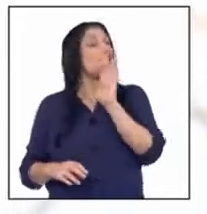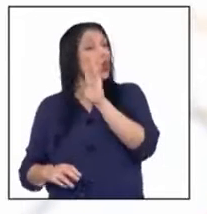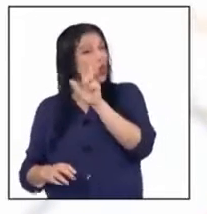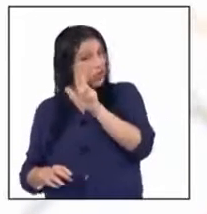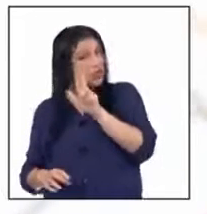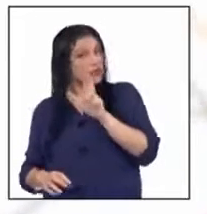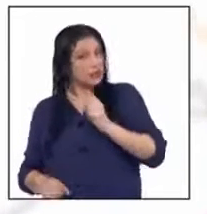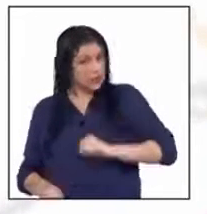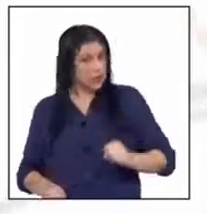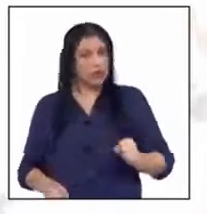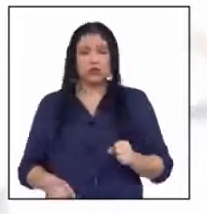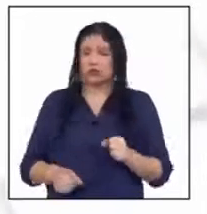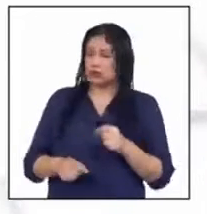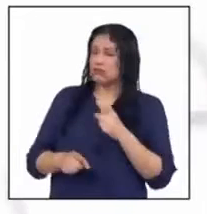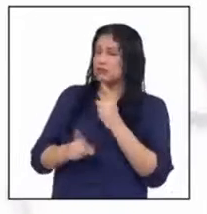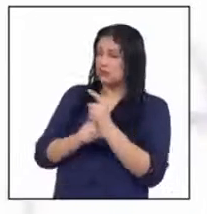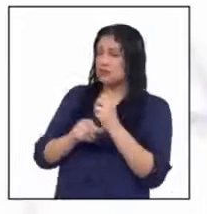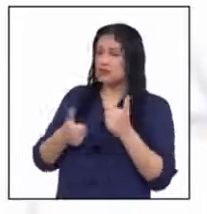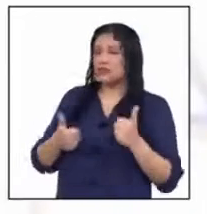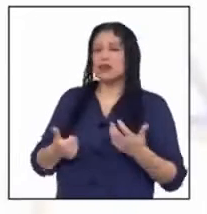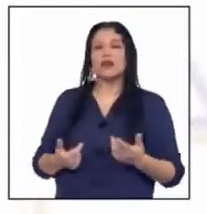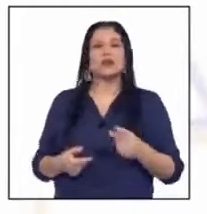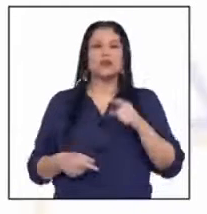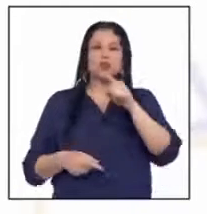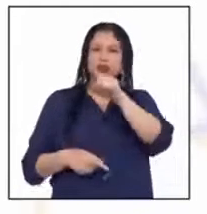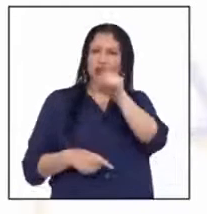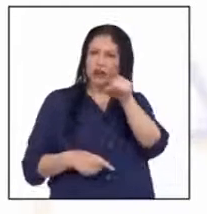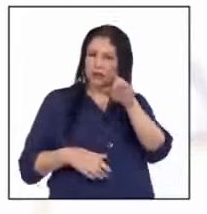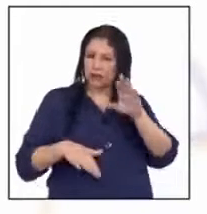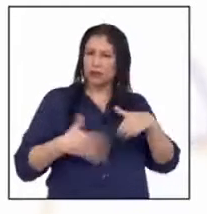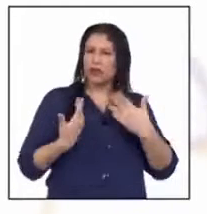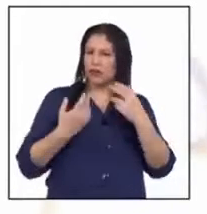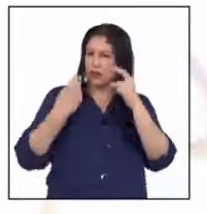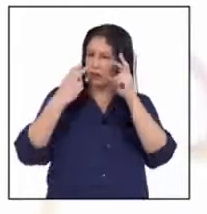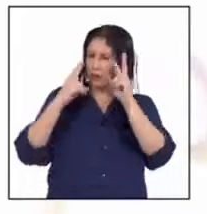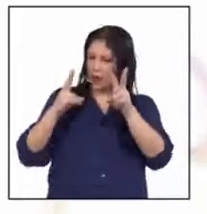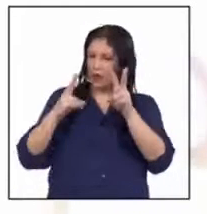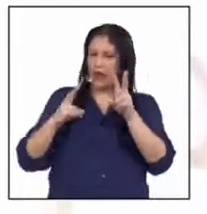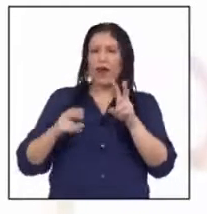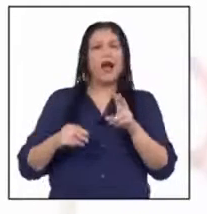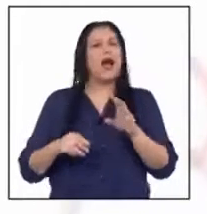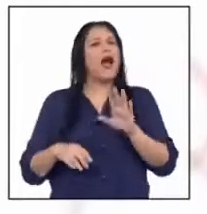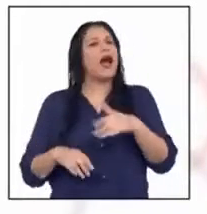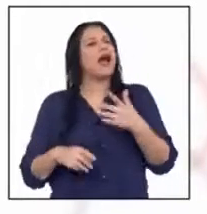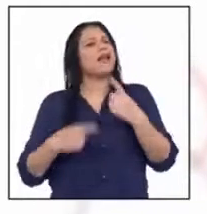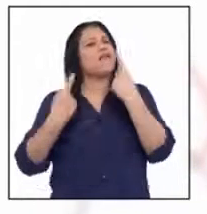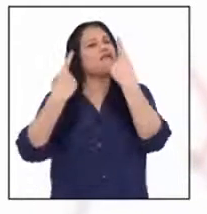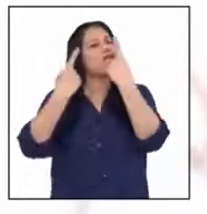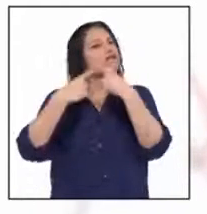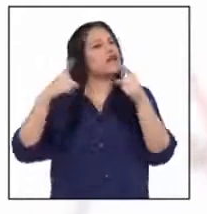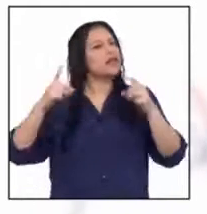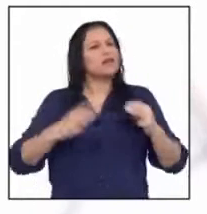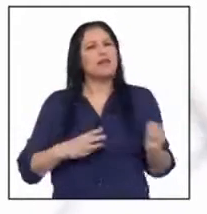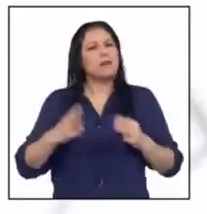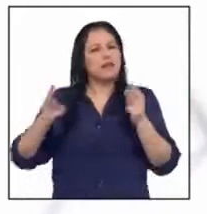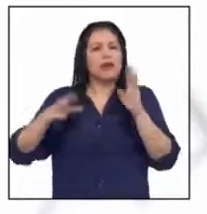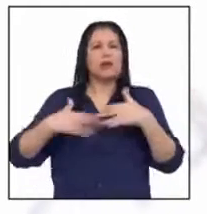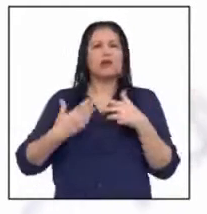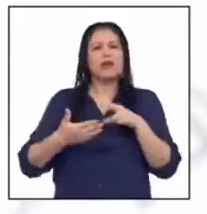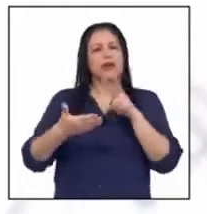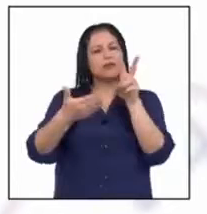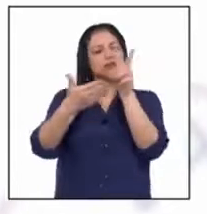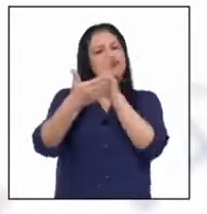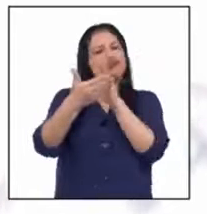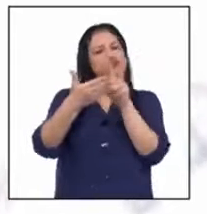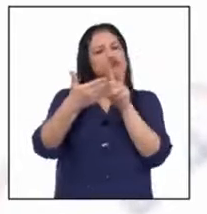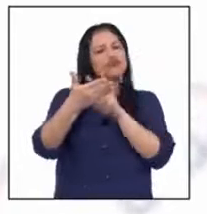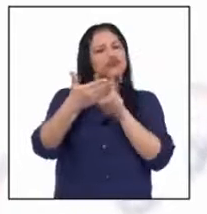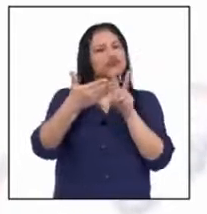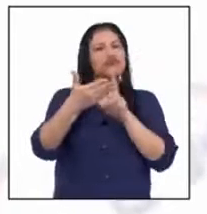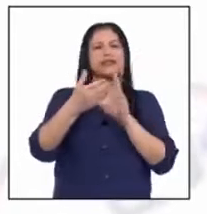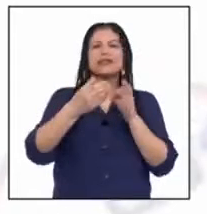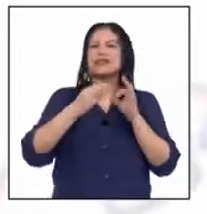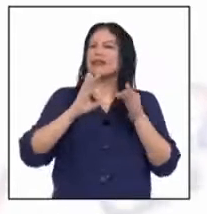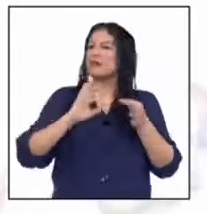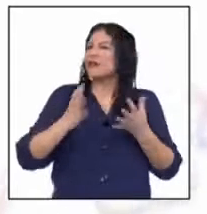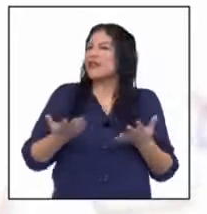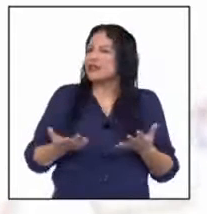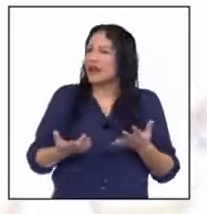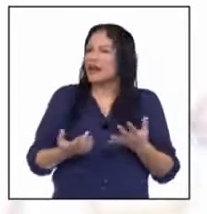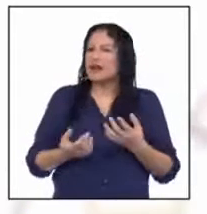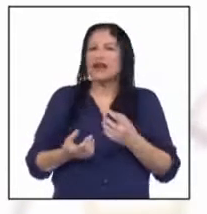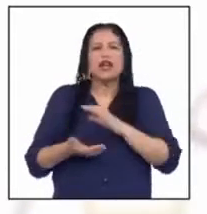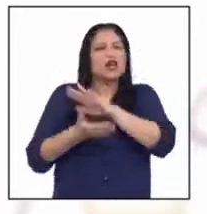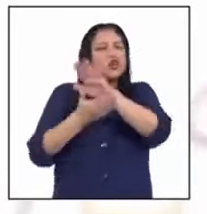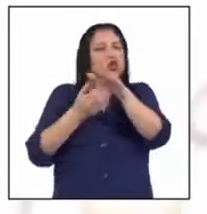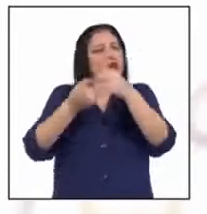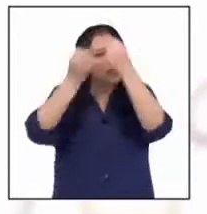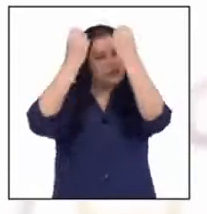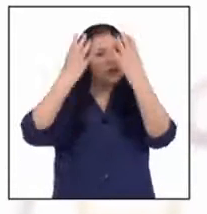sí. Como ya se han dado cuenta, existen diversas formas de interpretar y generar información con los